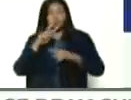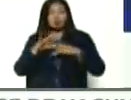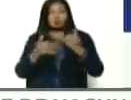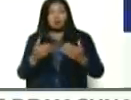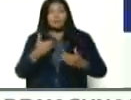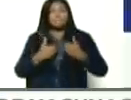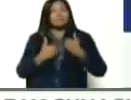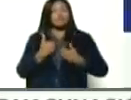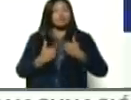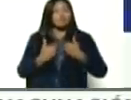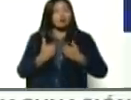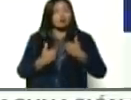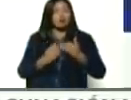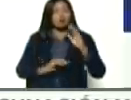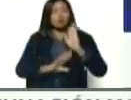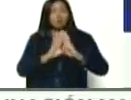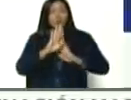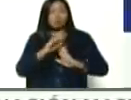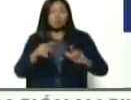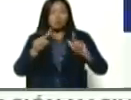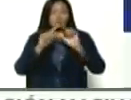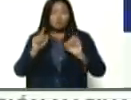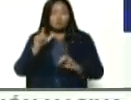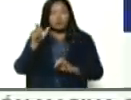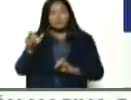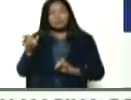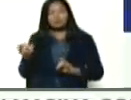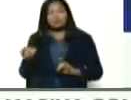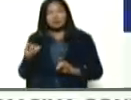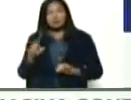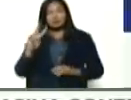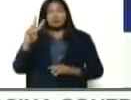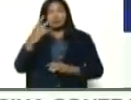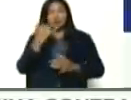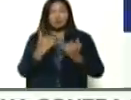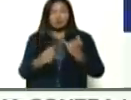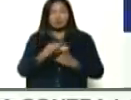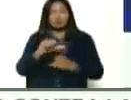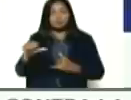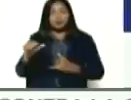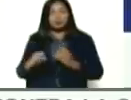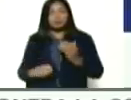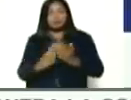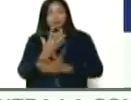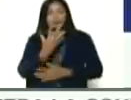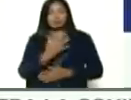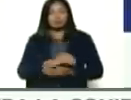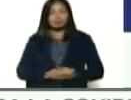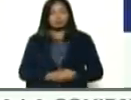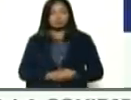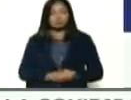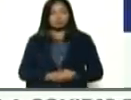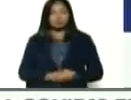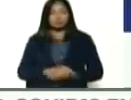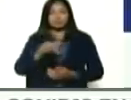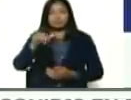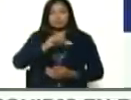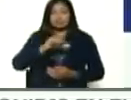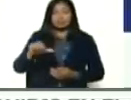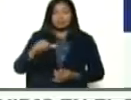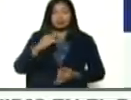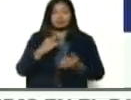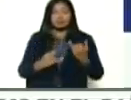preocupación el aumento de casos en las dos últimas semanas de mayo en esta semana que termina